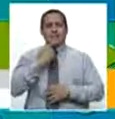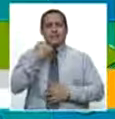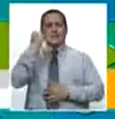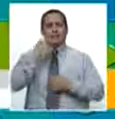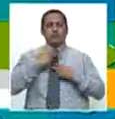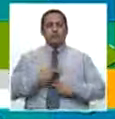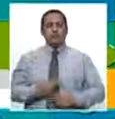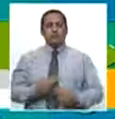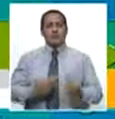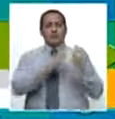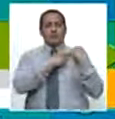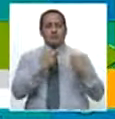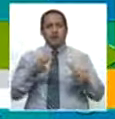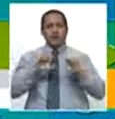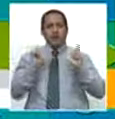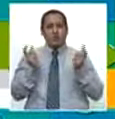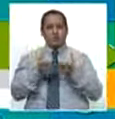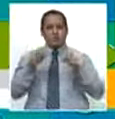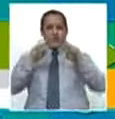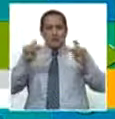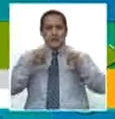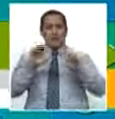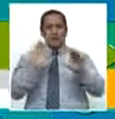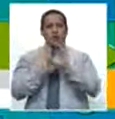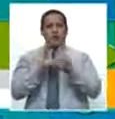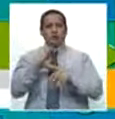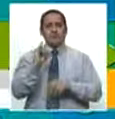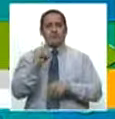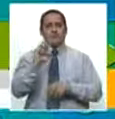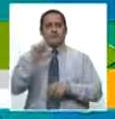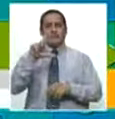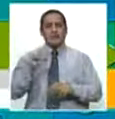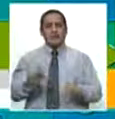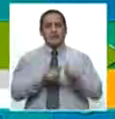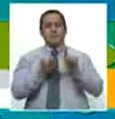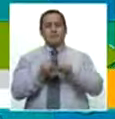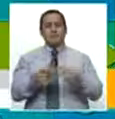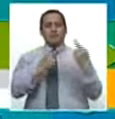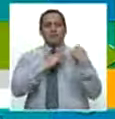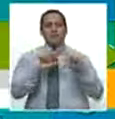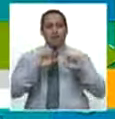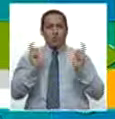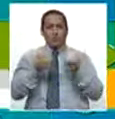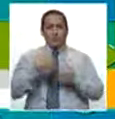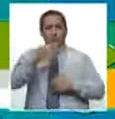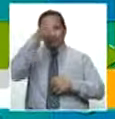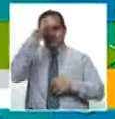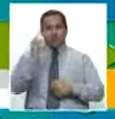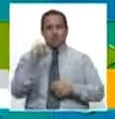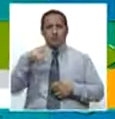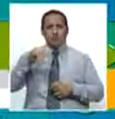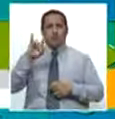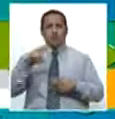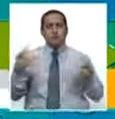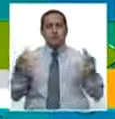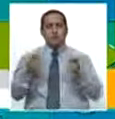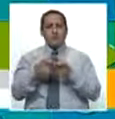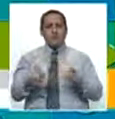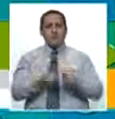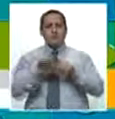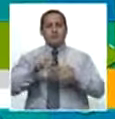Derechos Humanos, representantes de la Comisión Revisora del Código Civil, representantes del Comité de Expertos de la ONU y del